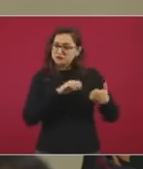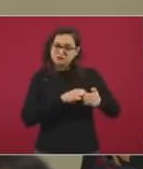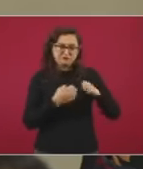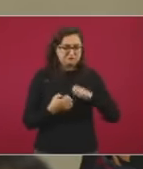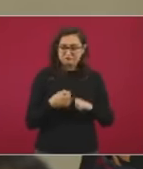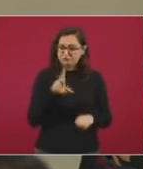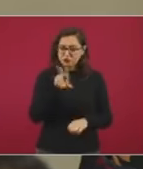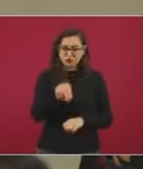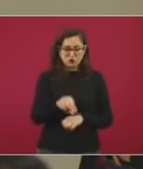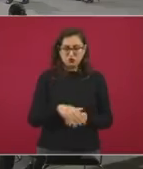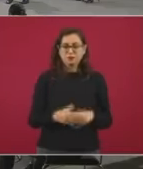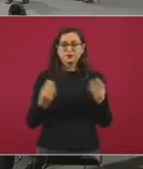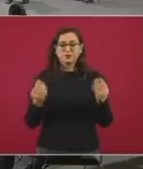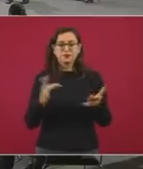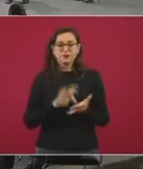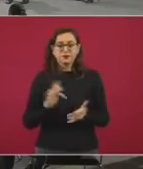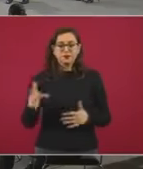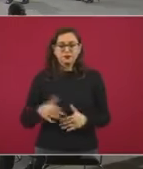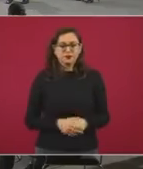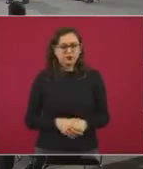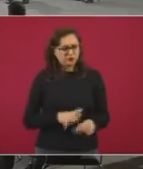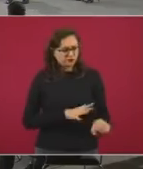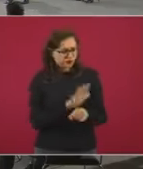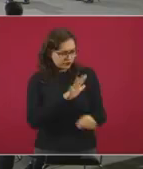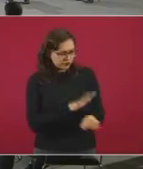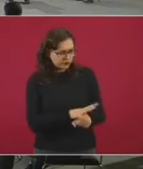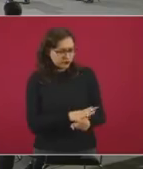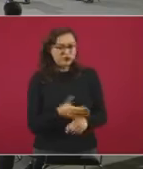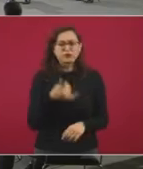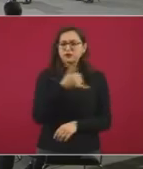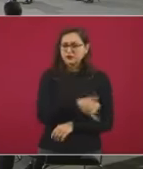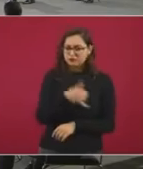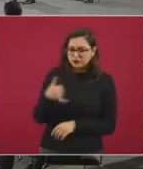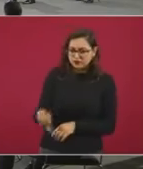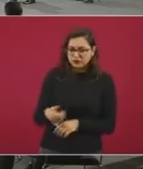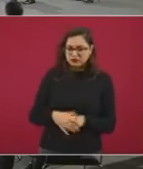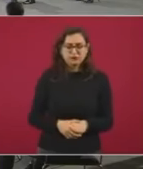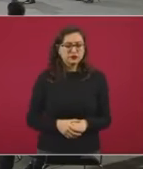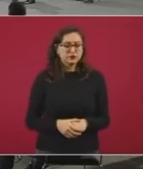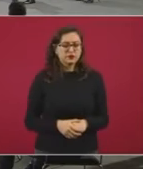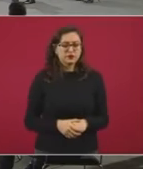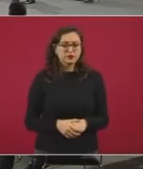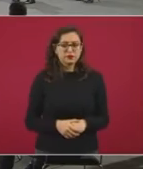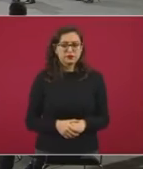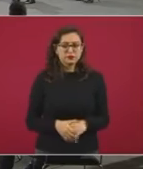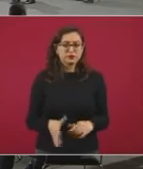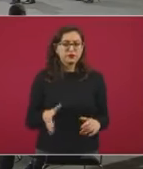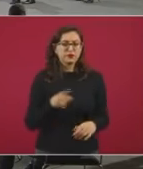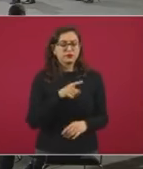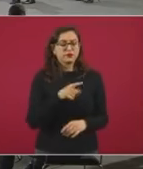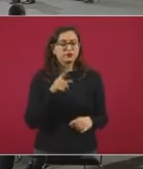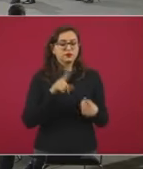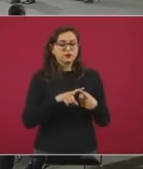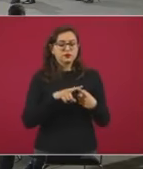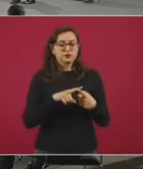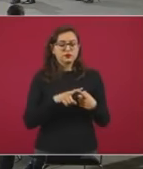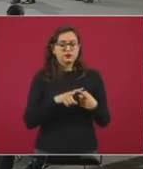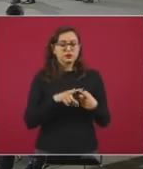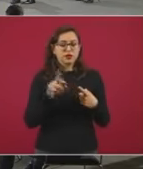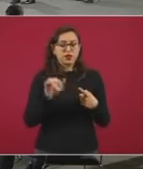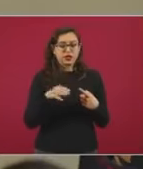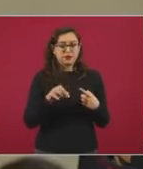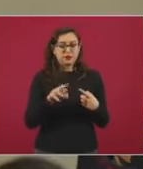presidente. Muchísimas gracias. ¿Qué dependencia es? Infonavit. Ahí fue el titular